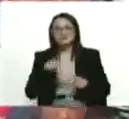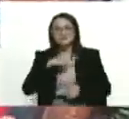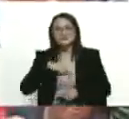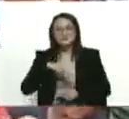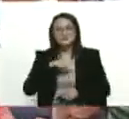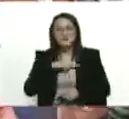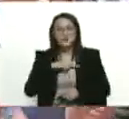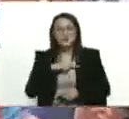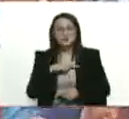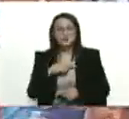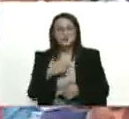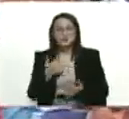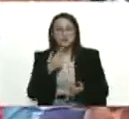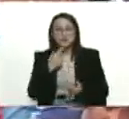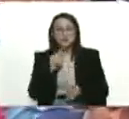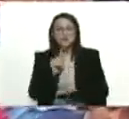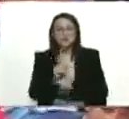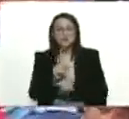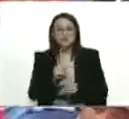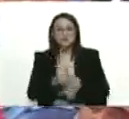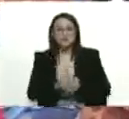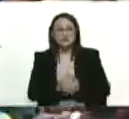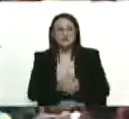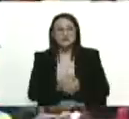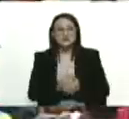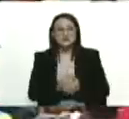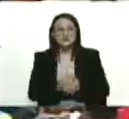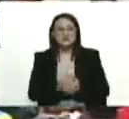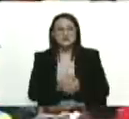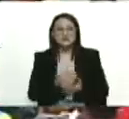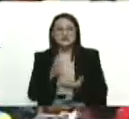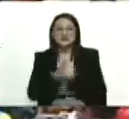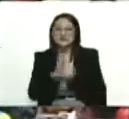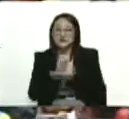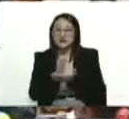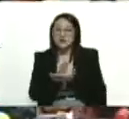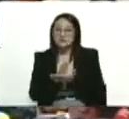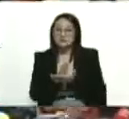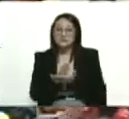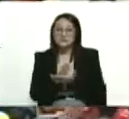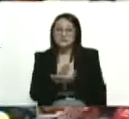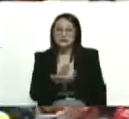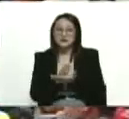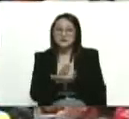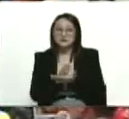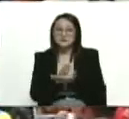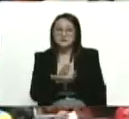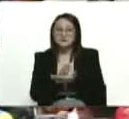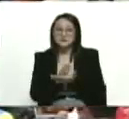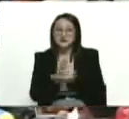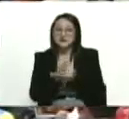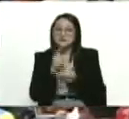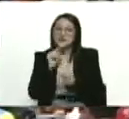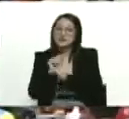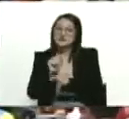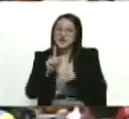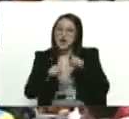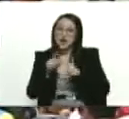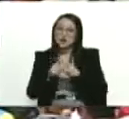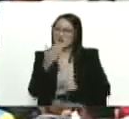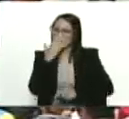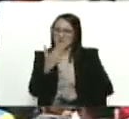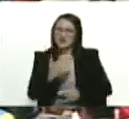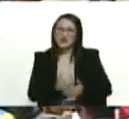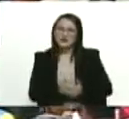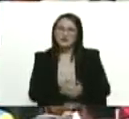obligados a decirlo, porque ellos hay que desenmascararlo, siempre hay que desenmascararlo. Siempre hay que decirle las cosas en su cara, porque ellos no nos